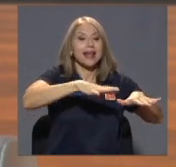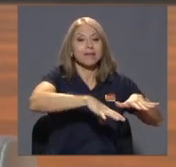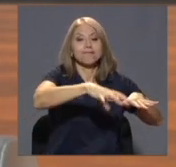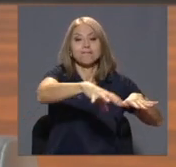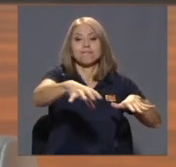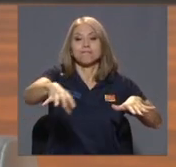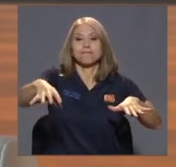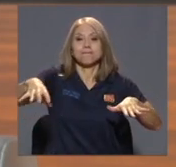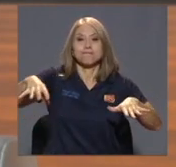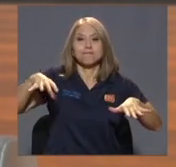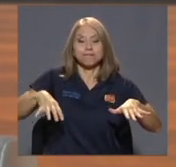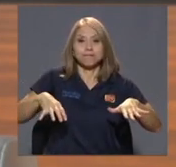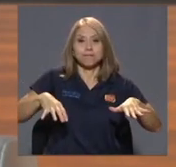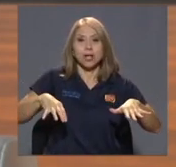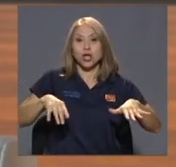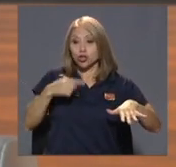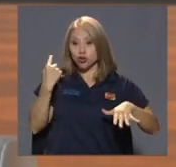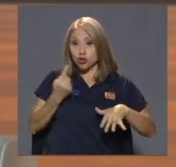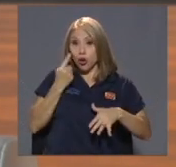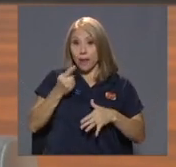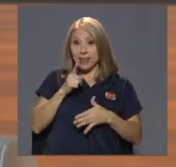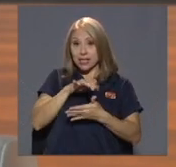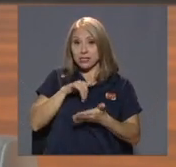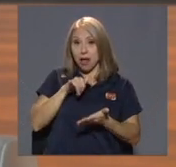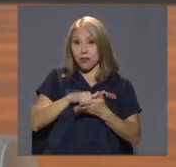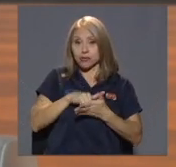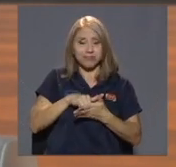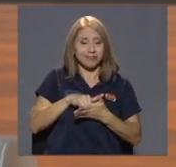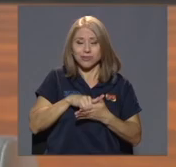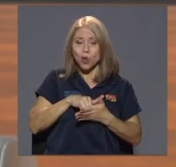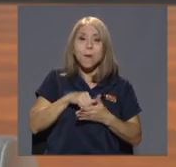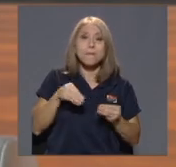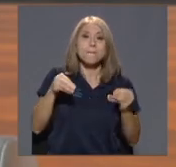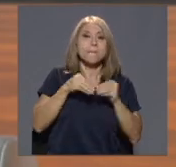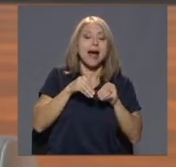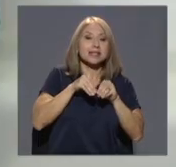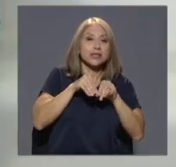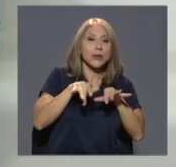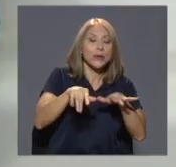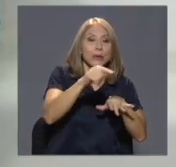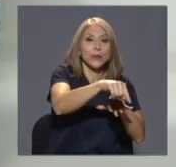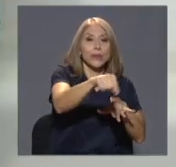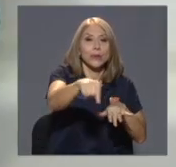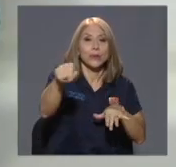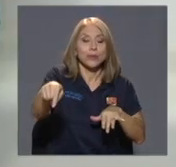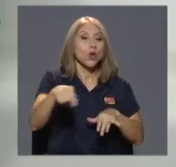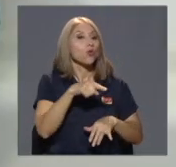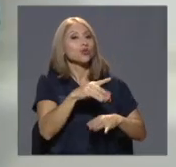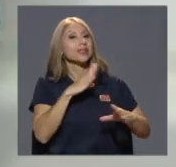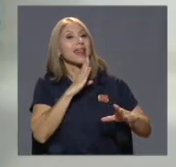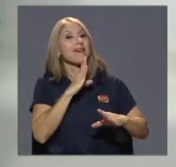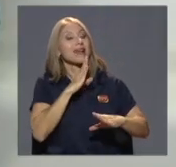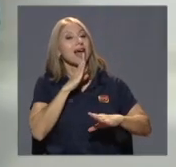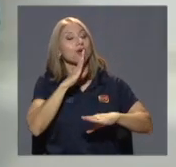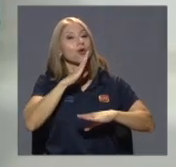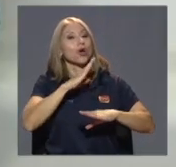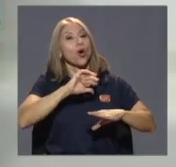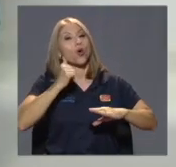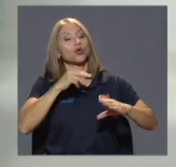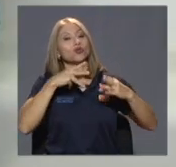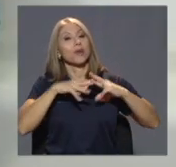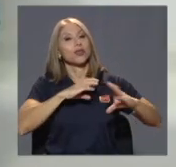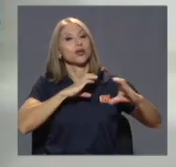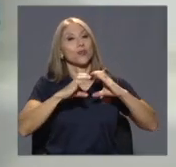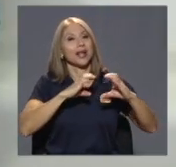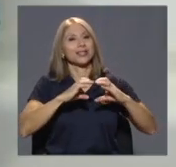somos más allá del gran área metropolitana. Ahí usted ha hablado mucho en otros medios de comunicación porque le ha seguido, de hecho en Malas Compañías estuvo con don Armando y con